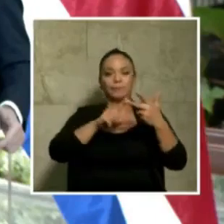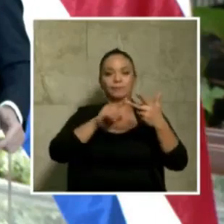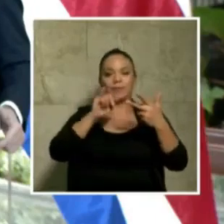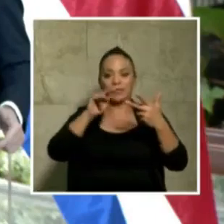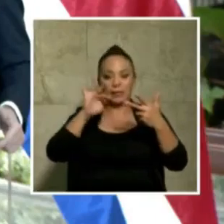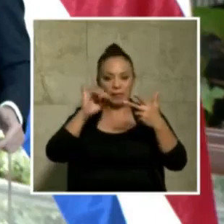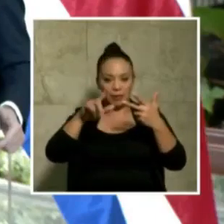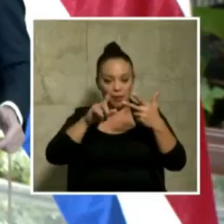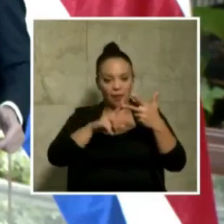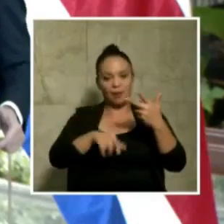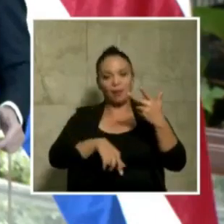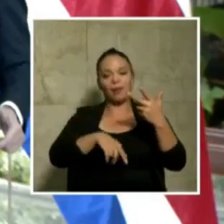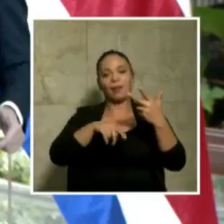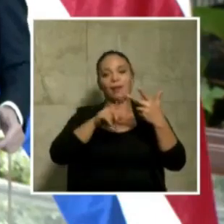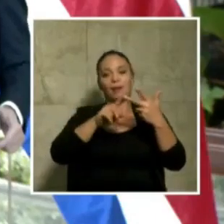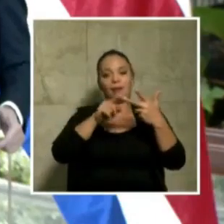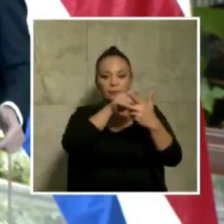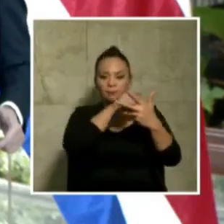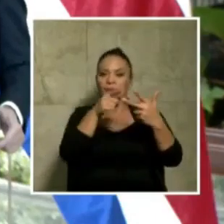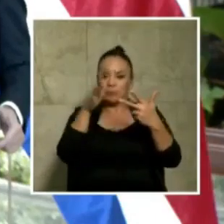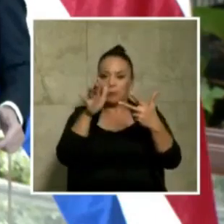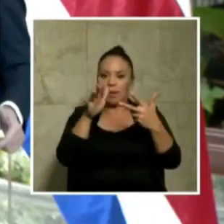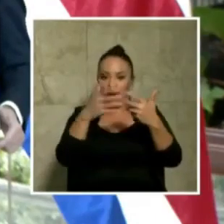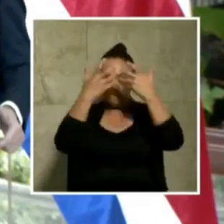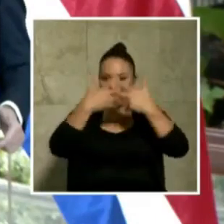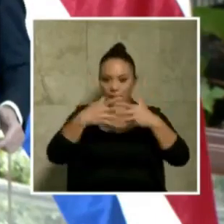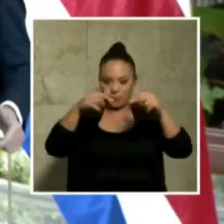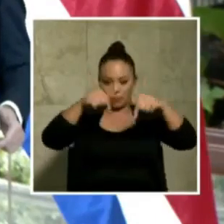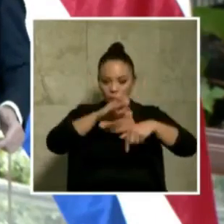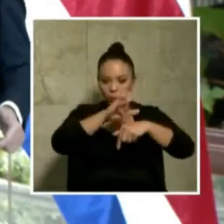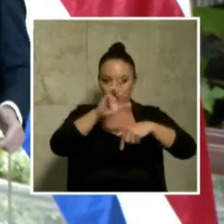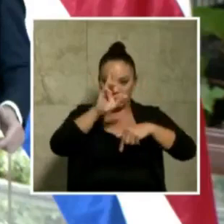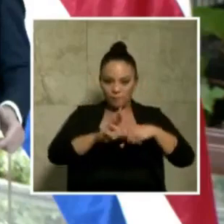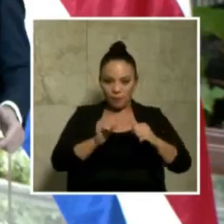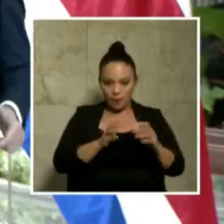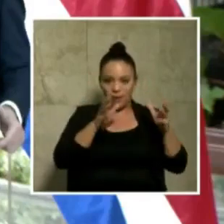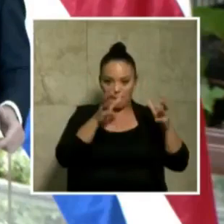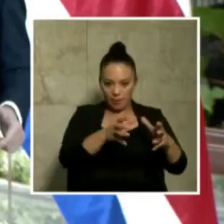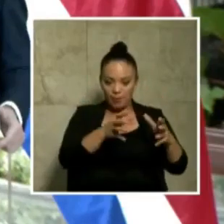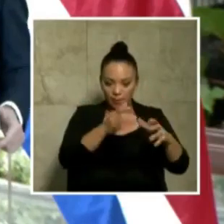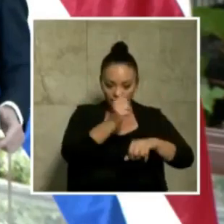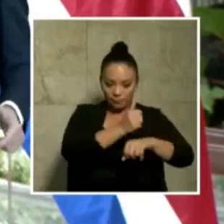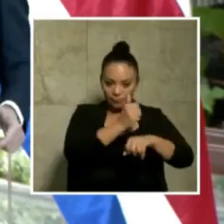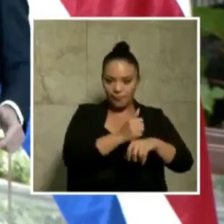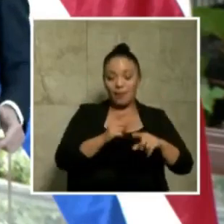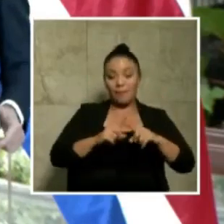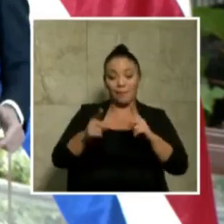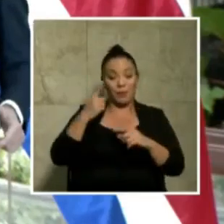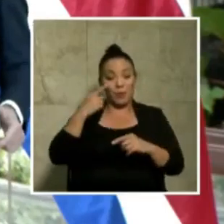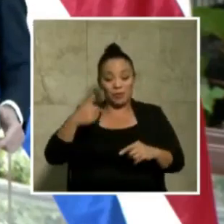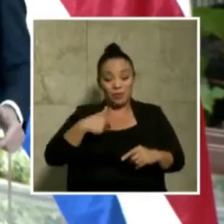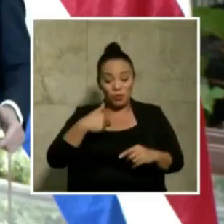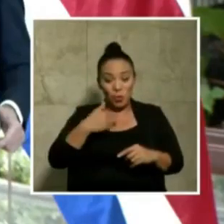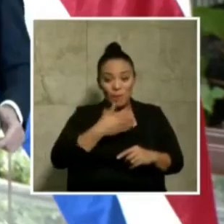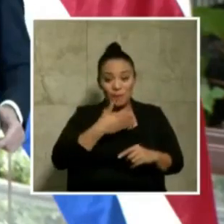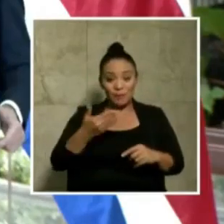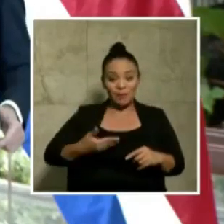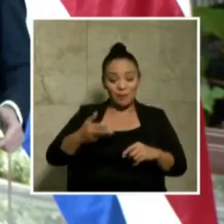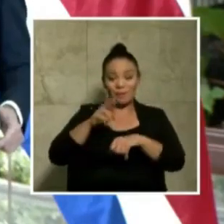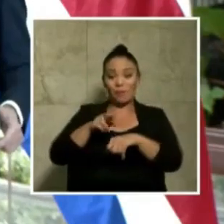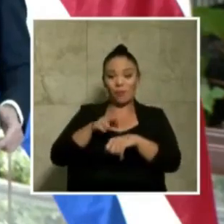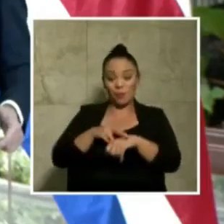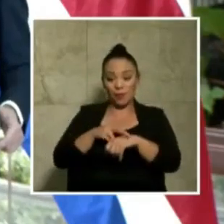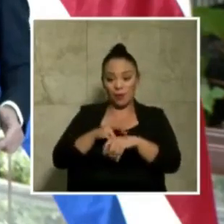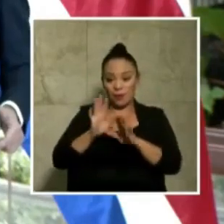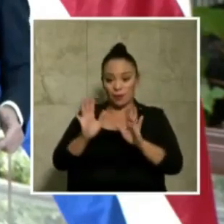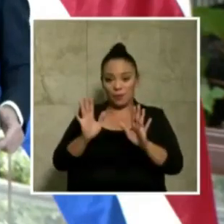Intel, que ya están en Costa Rica. Yo, como presidente de la República, y no los quiero meter a ellos en